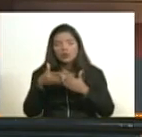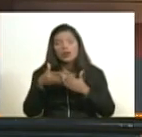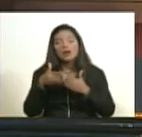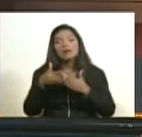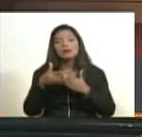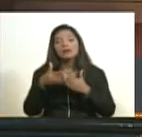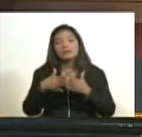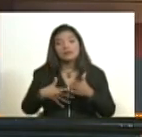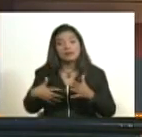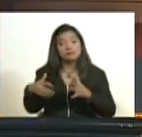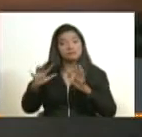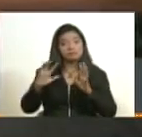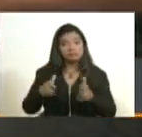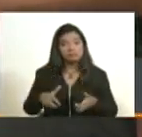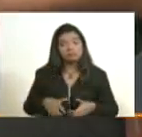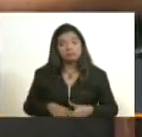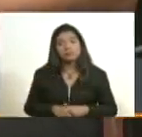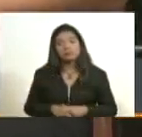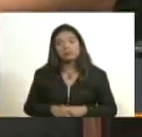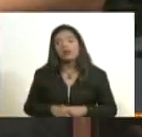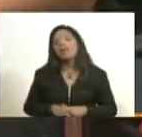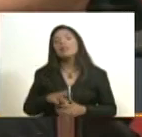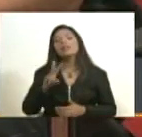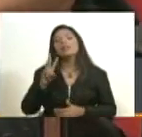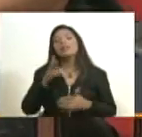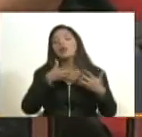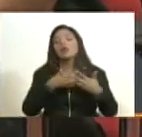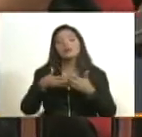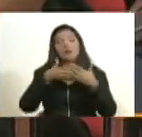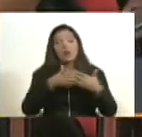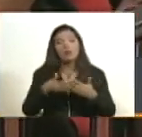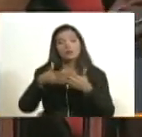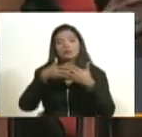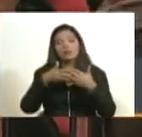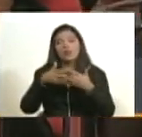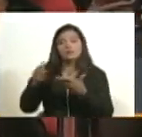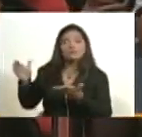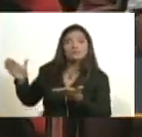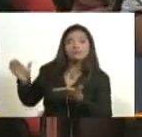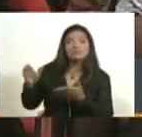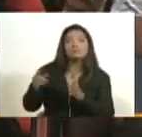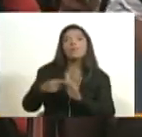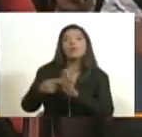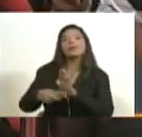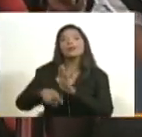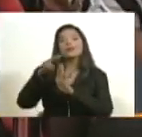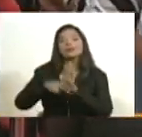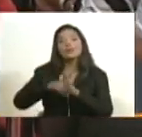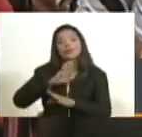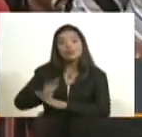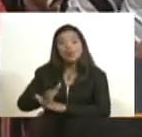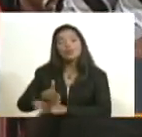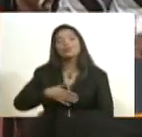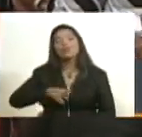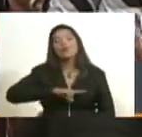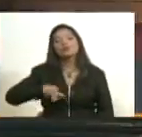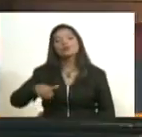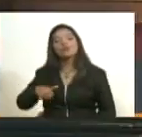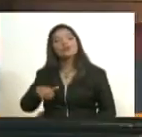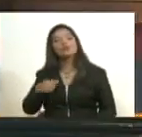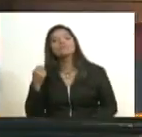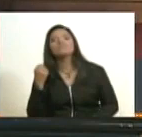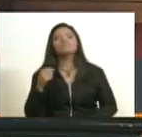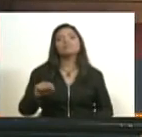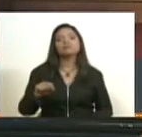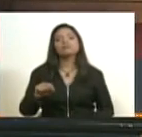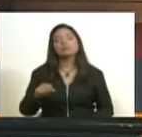lobby criminal de Washington y de las amenazas a sacar alguna resolución, nosotros nos rebelaríamos